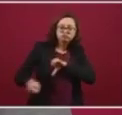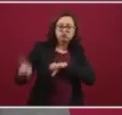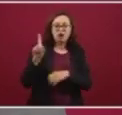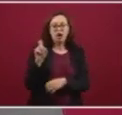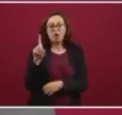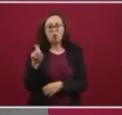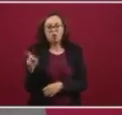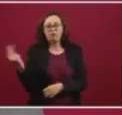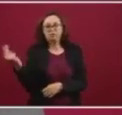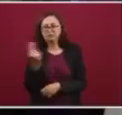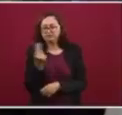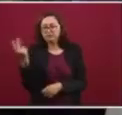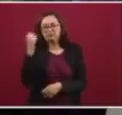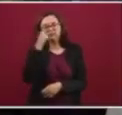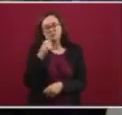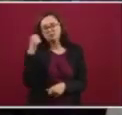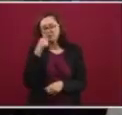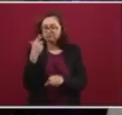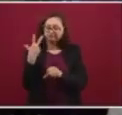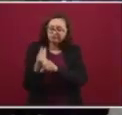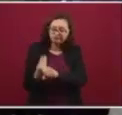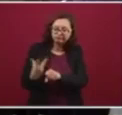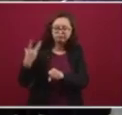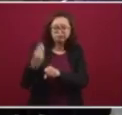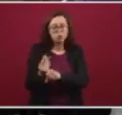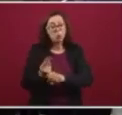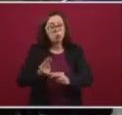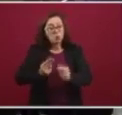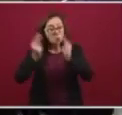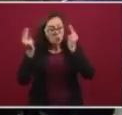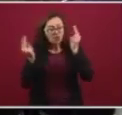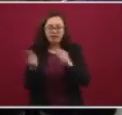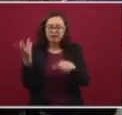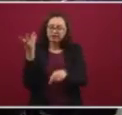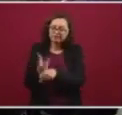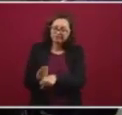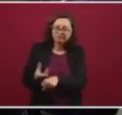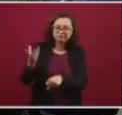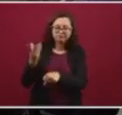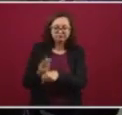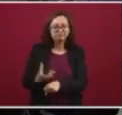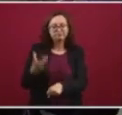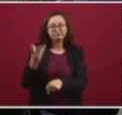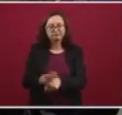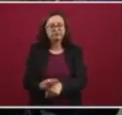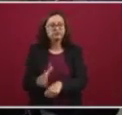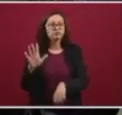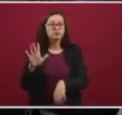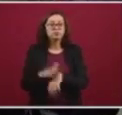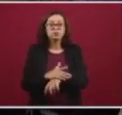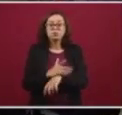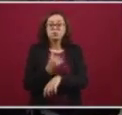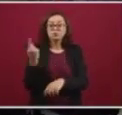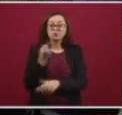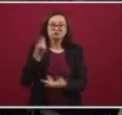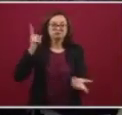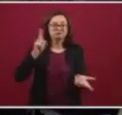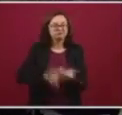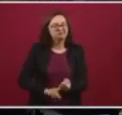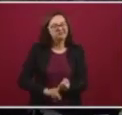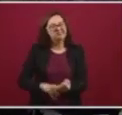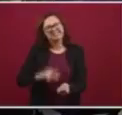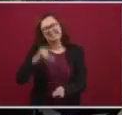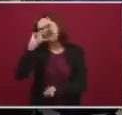de mantenimiento urgente, porque está en muy mal